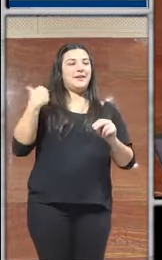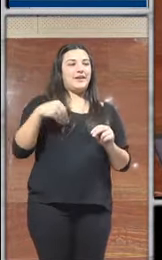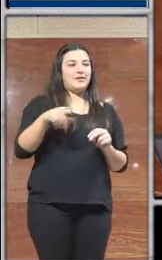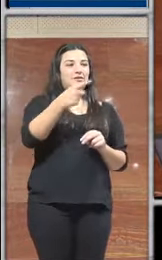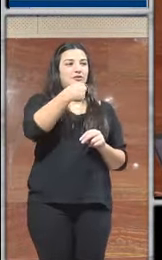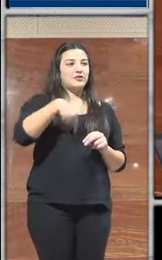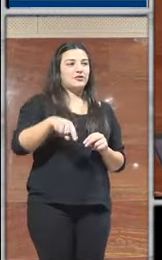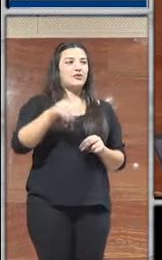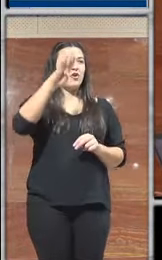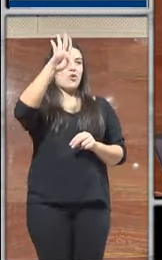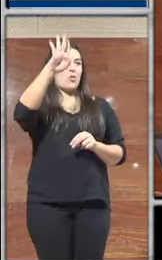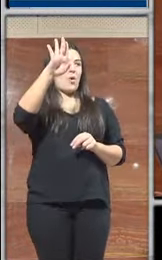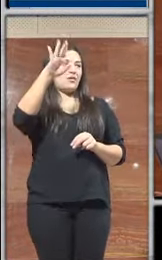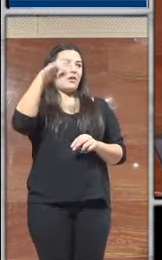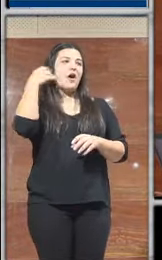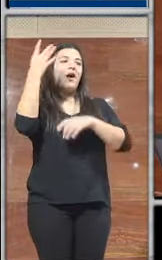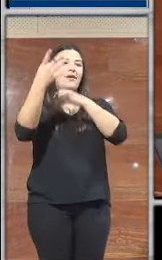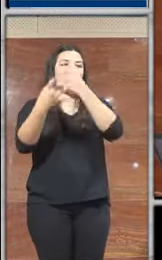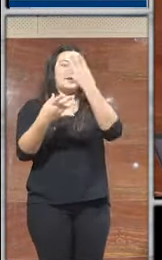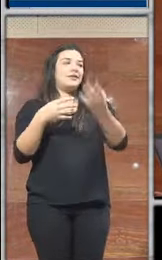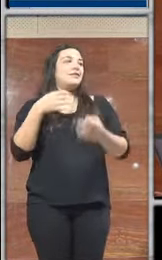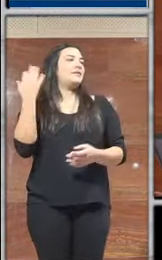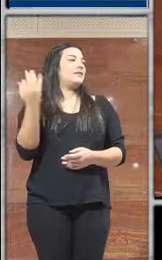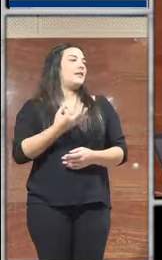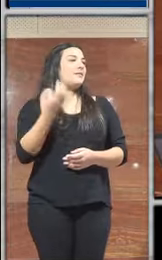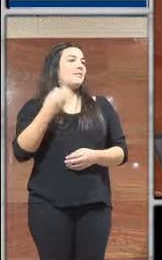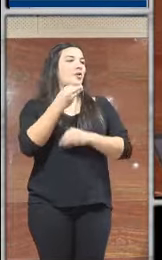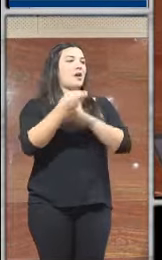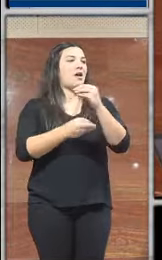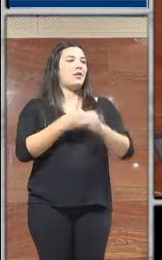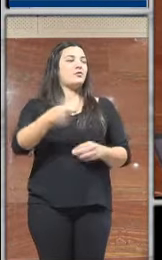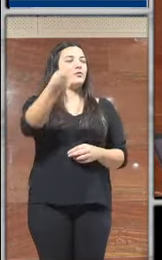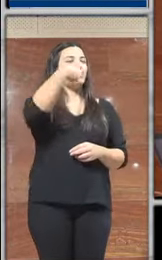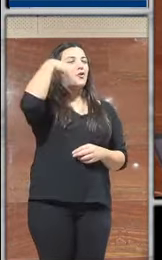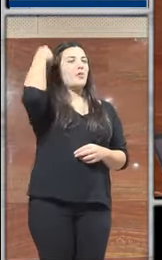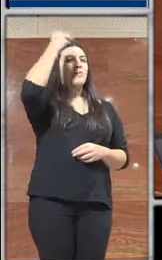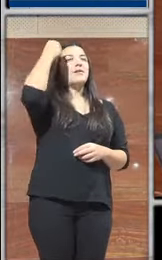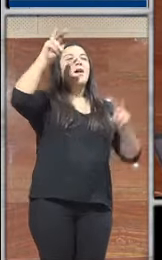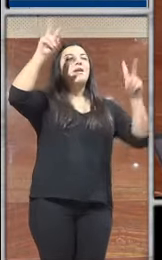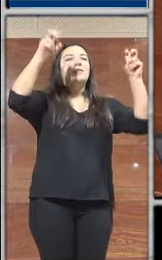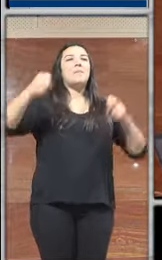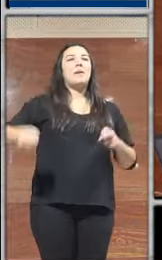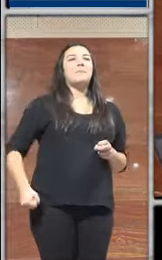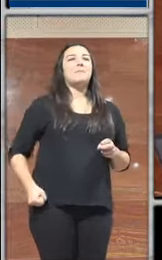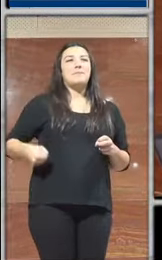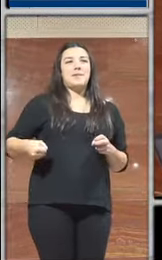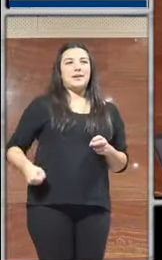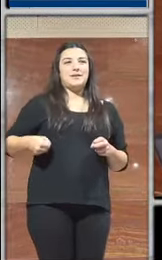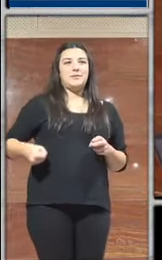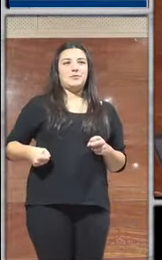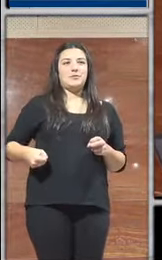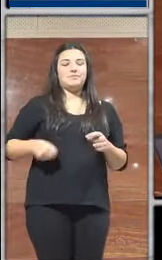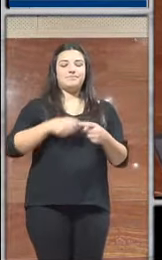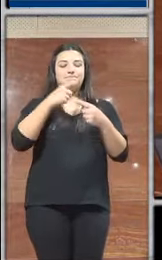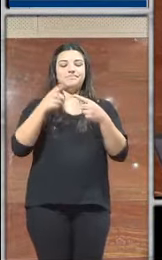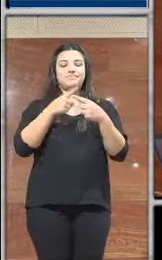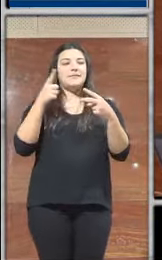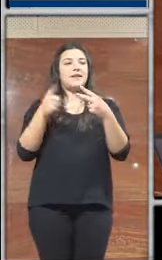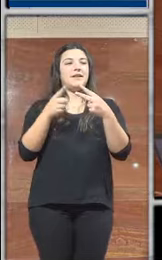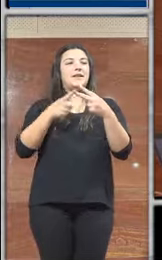cuatro deberes es pensad en vuestros maletines ¿vale? pensad en los indicadores